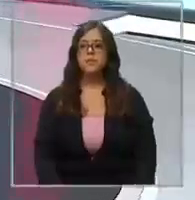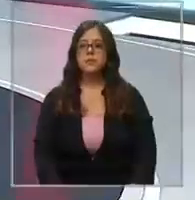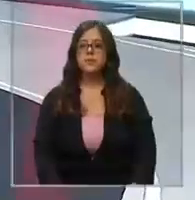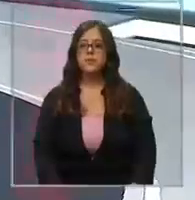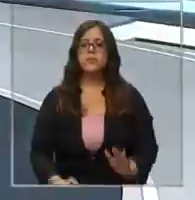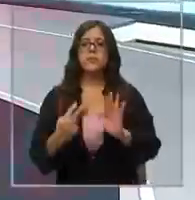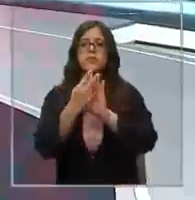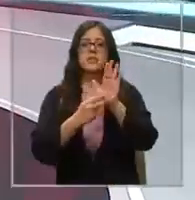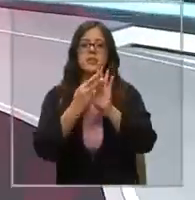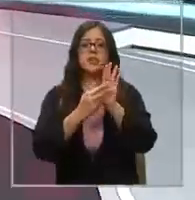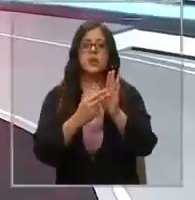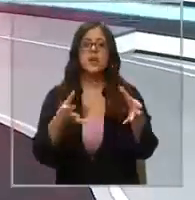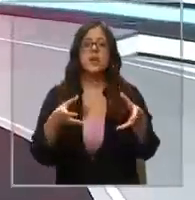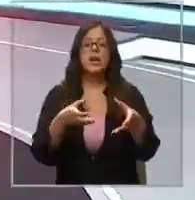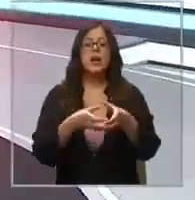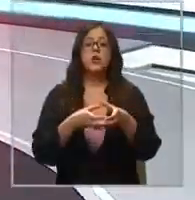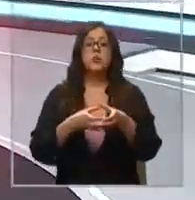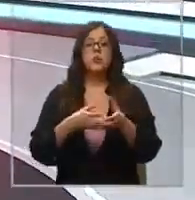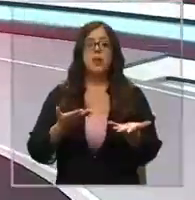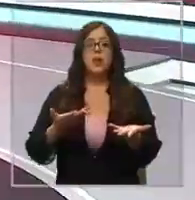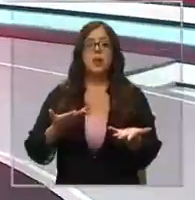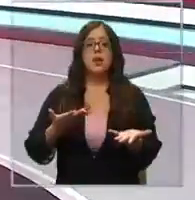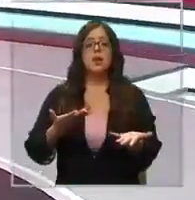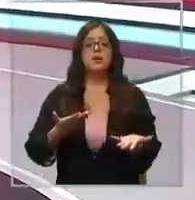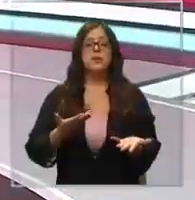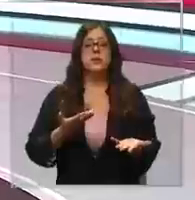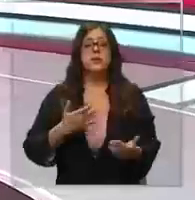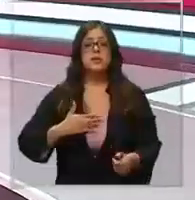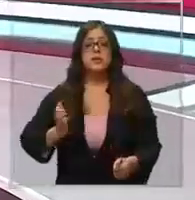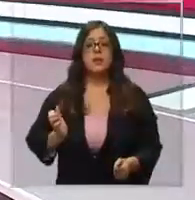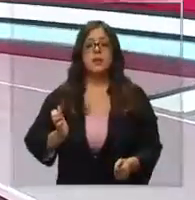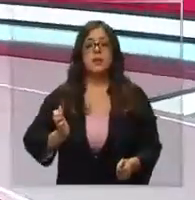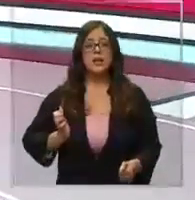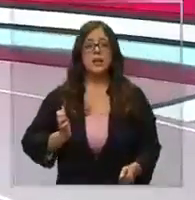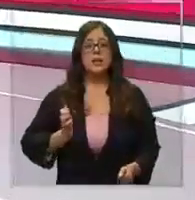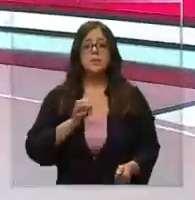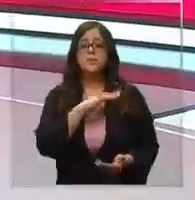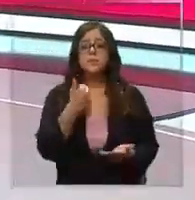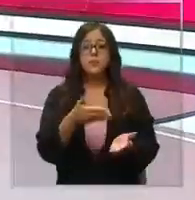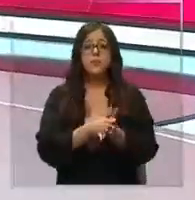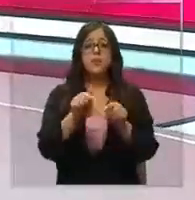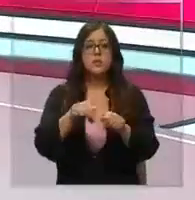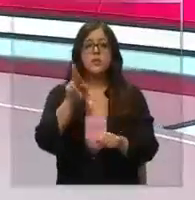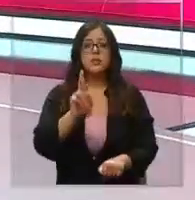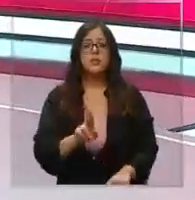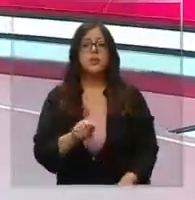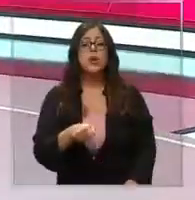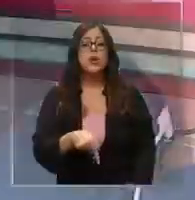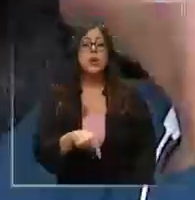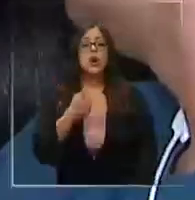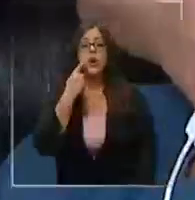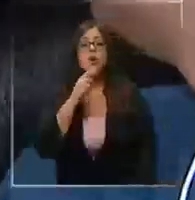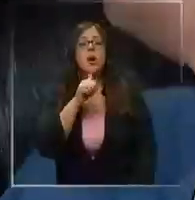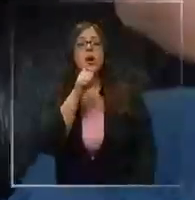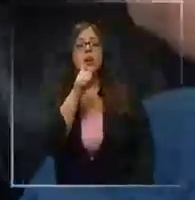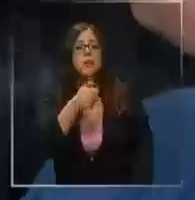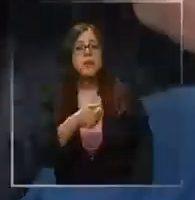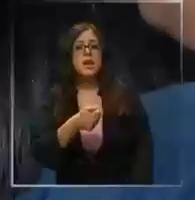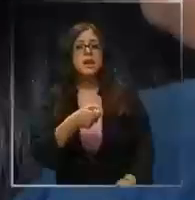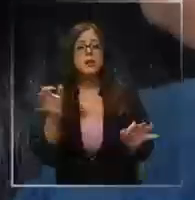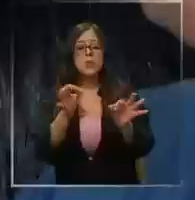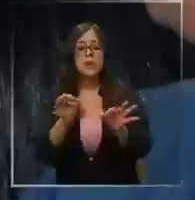Vamos en vivo a la Brigada de Homicidios de San Miguel. Habla el fiscal regional Héctor Barros. La sesión que se va a realizar el día de mañana. Fiscal, ¿por qué otros delitos va a ser